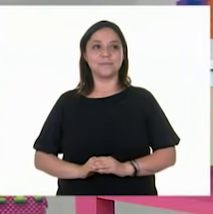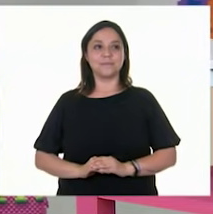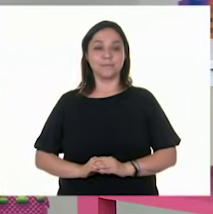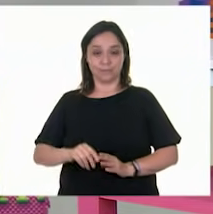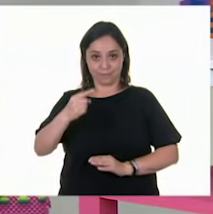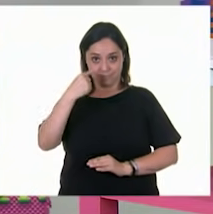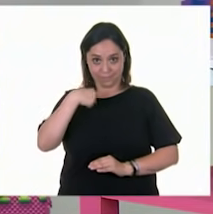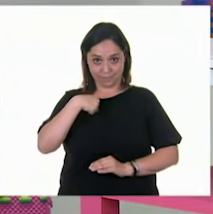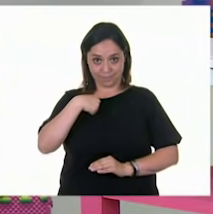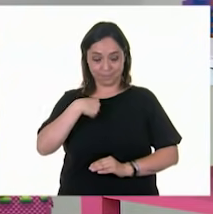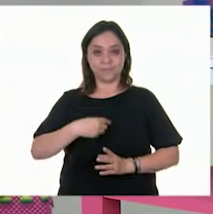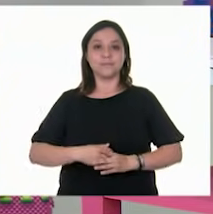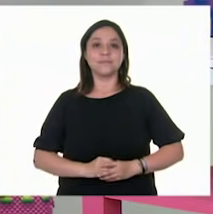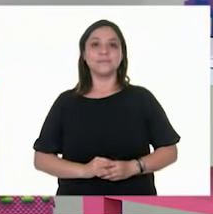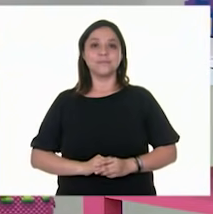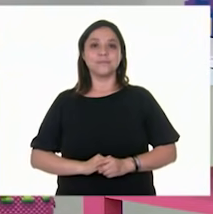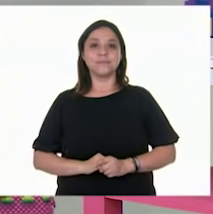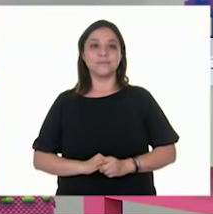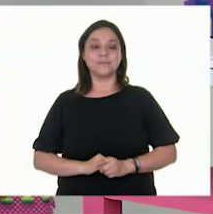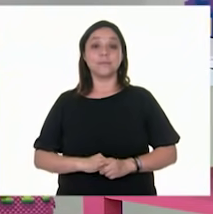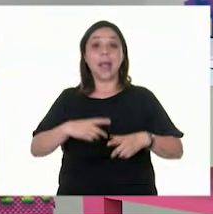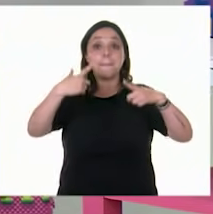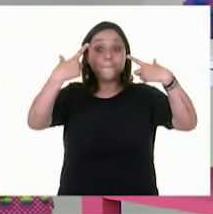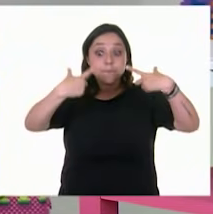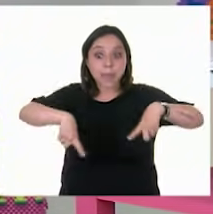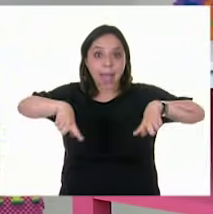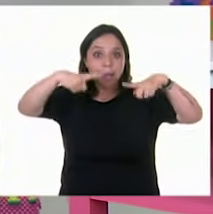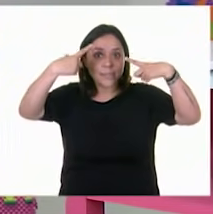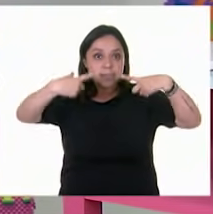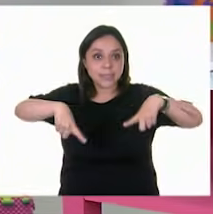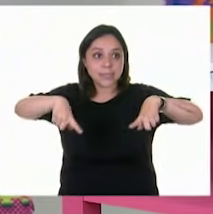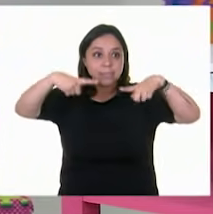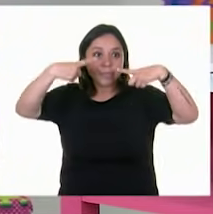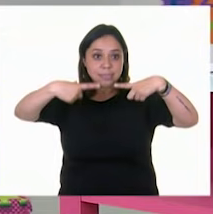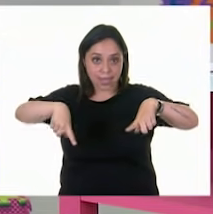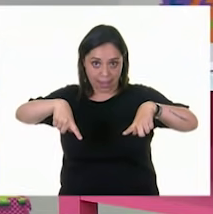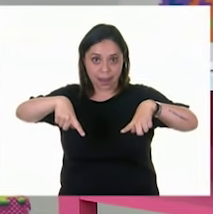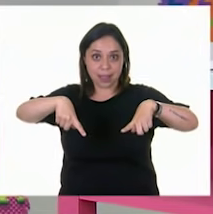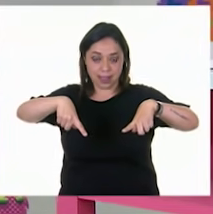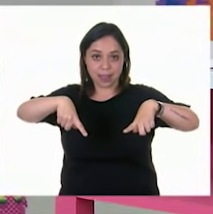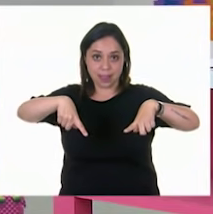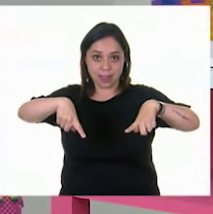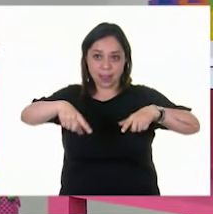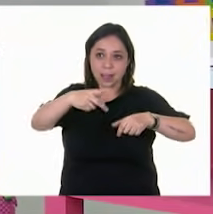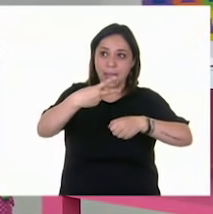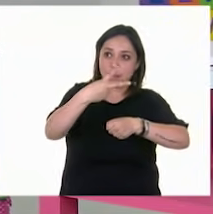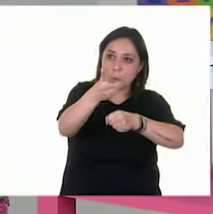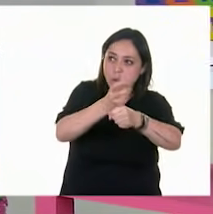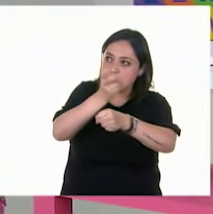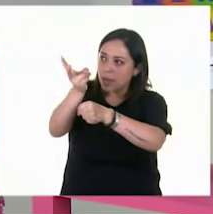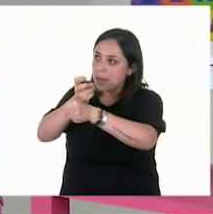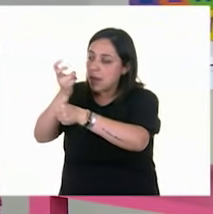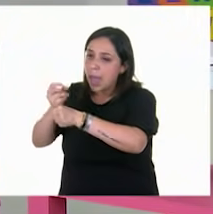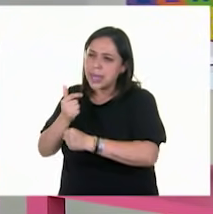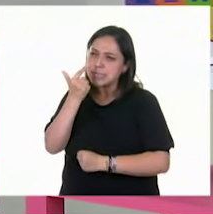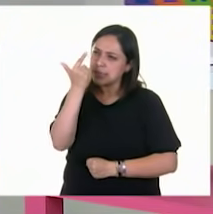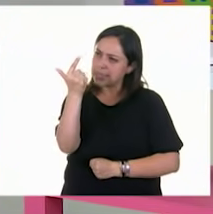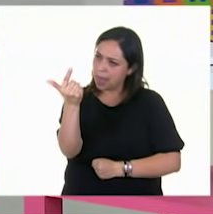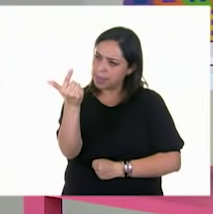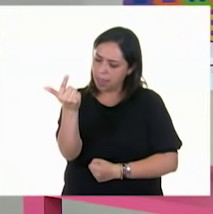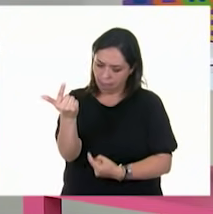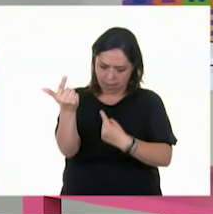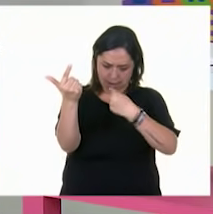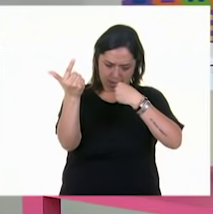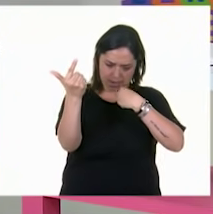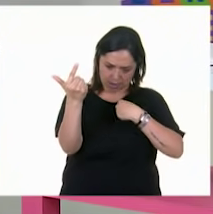Repartí. Uh-huh. Un pastel entre mis 7 invitados. Ok. Y yo. Eso quiere